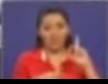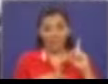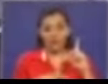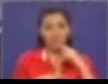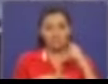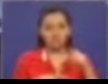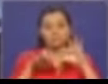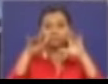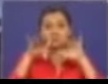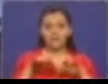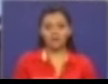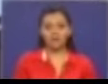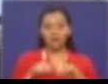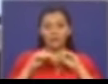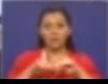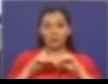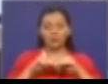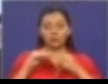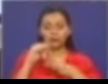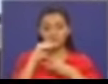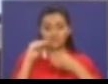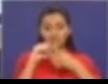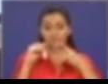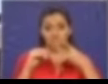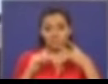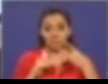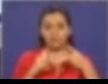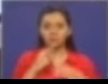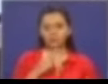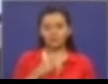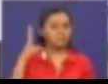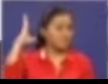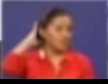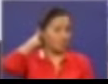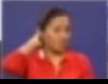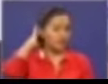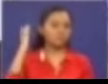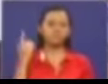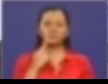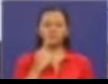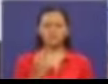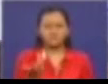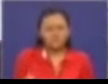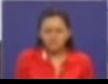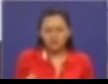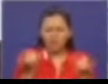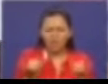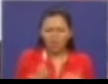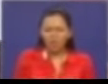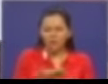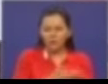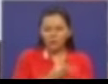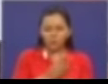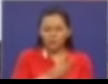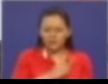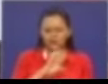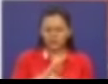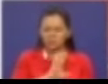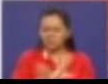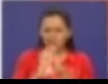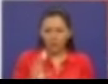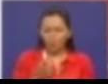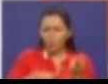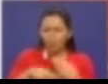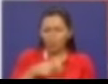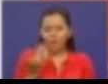el secretario de Educación Superior, Ciencia y Tecnología, René Ramírez, aseguró que las épocas oscuras de la Universidad Central